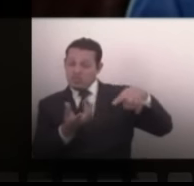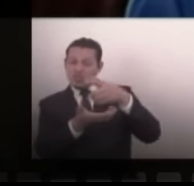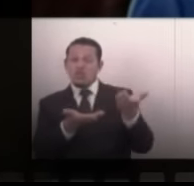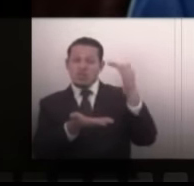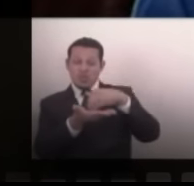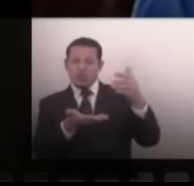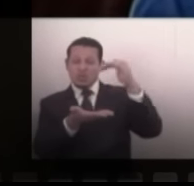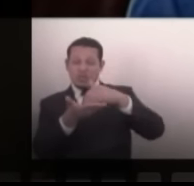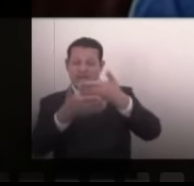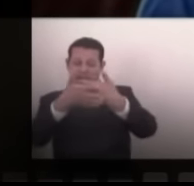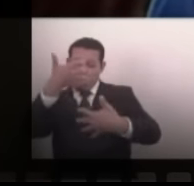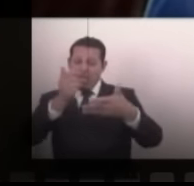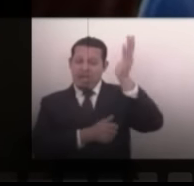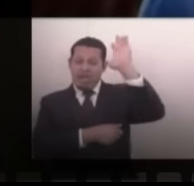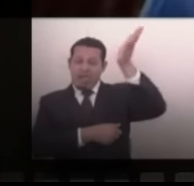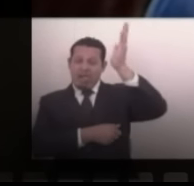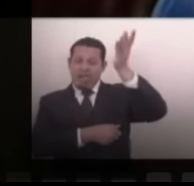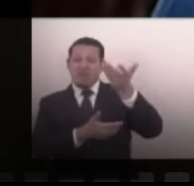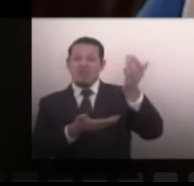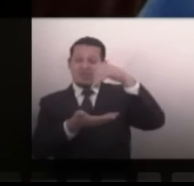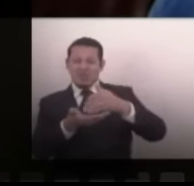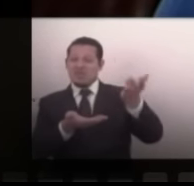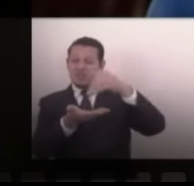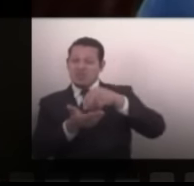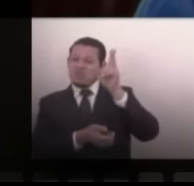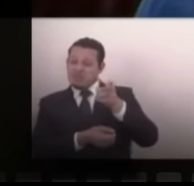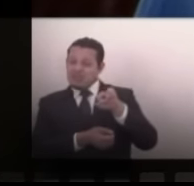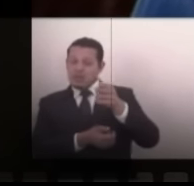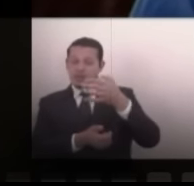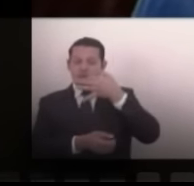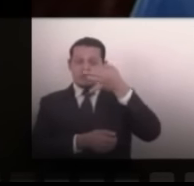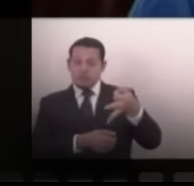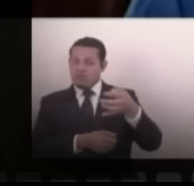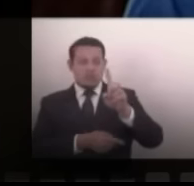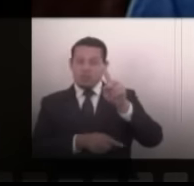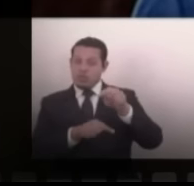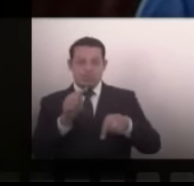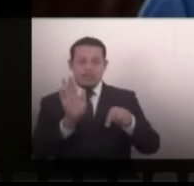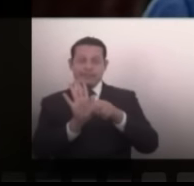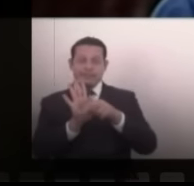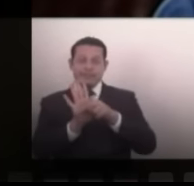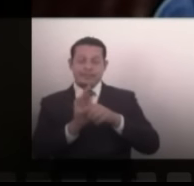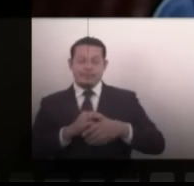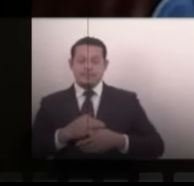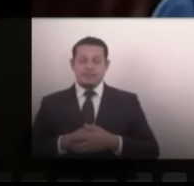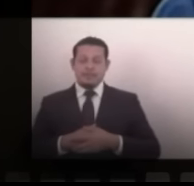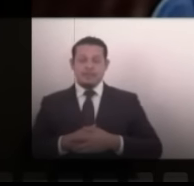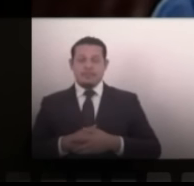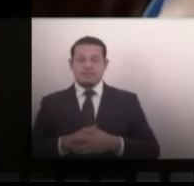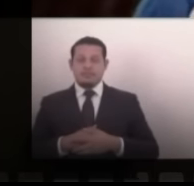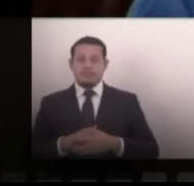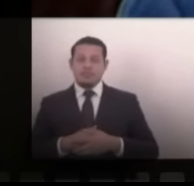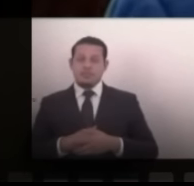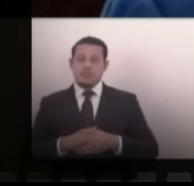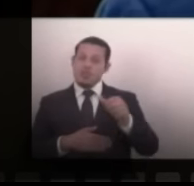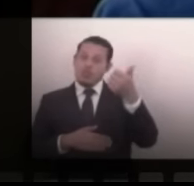repitan un discurso constantemente la verdad no la pueden negar